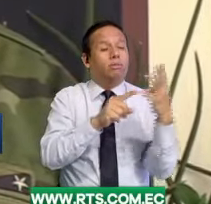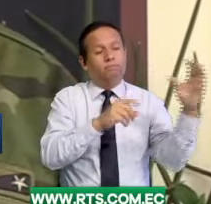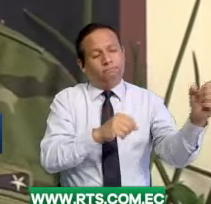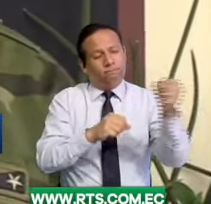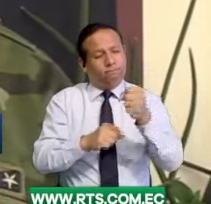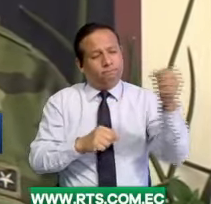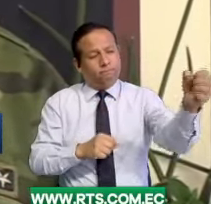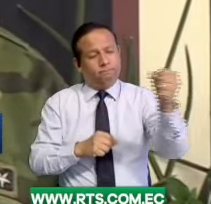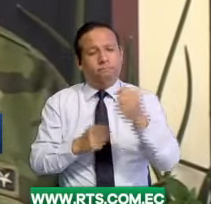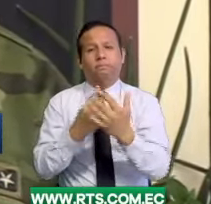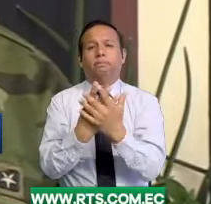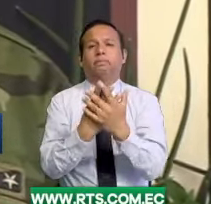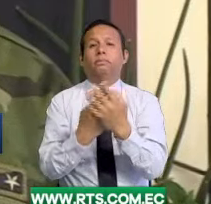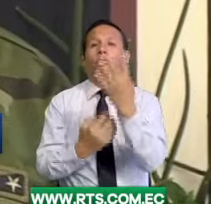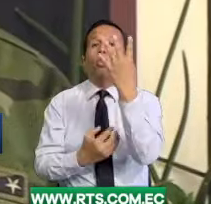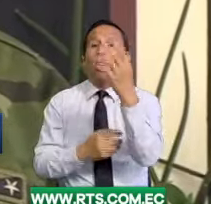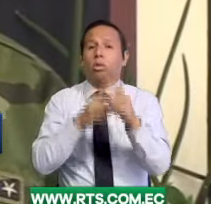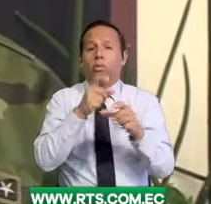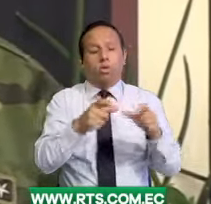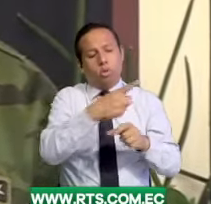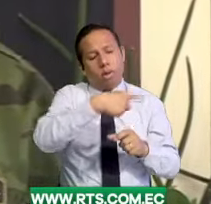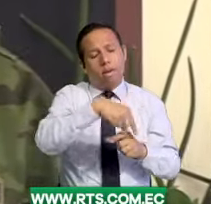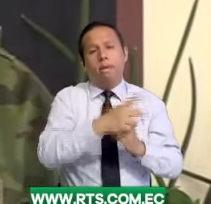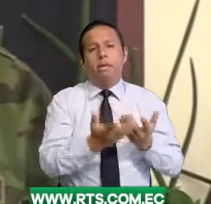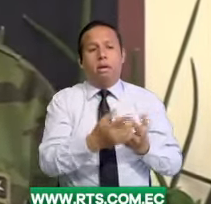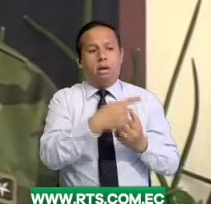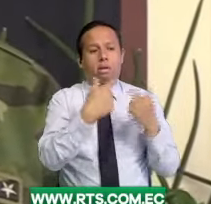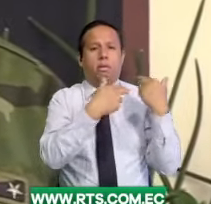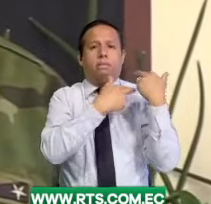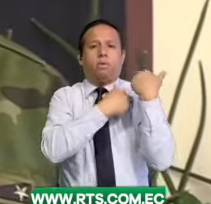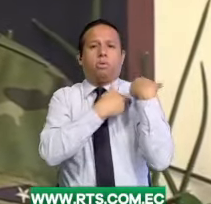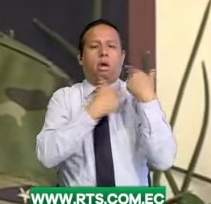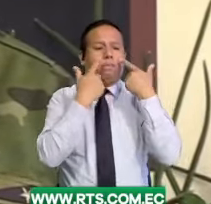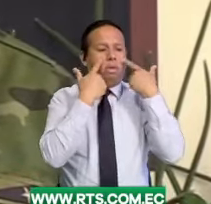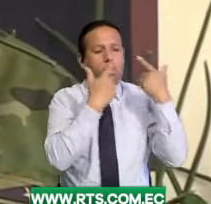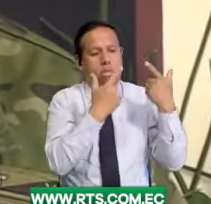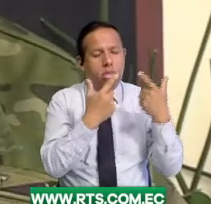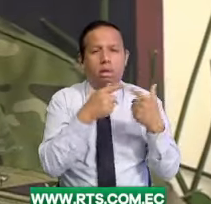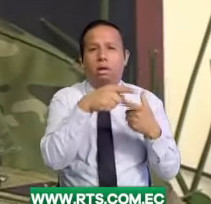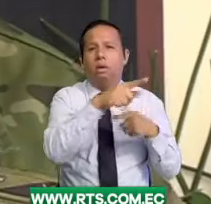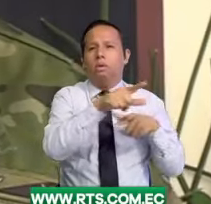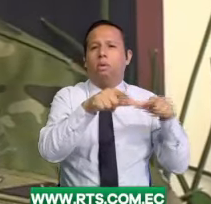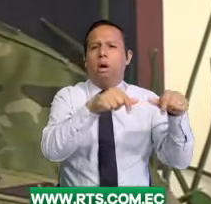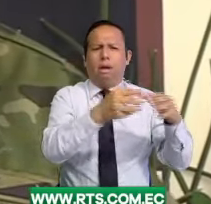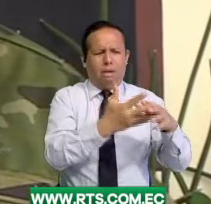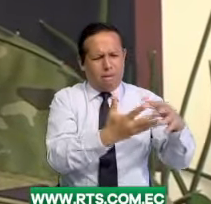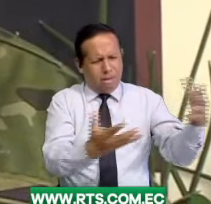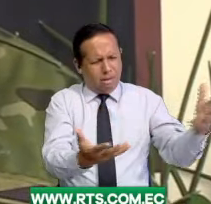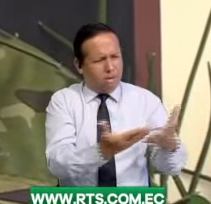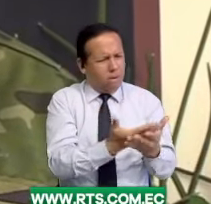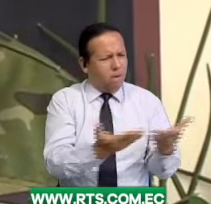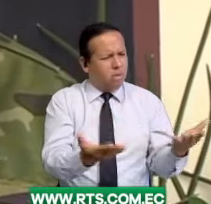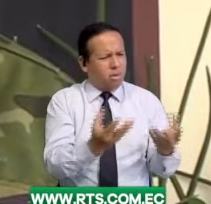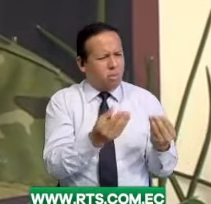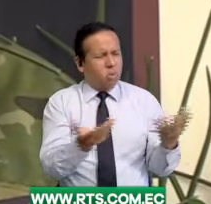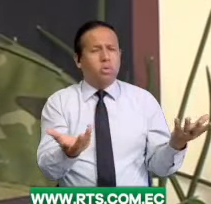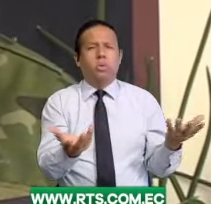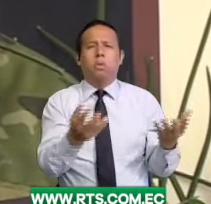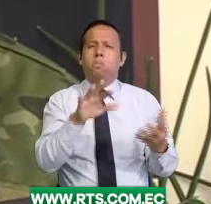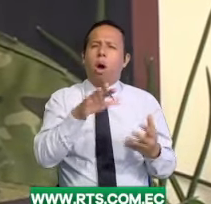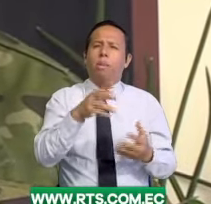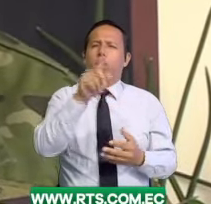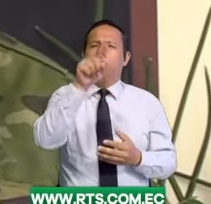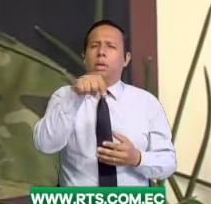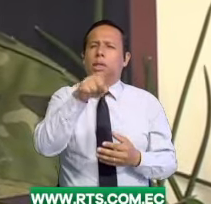4 personas bajo las cuales estaba en posesión de una gran cantidad de municiones, alrededor de